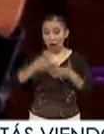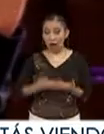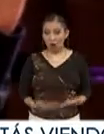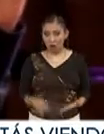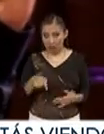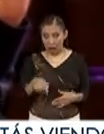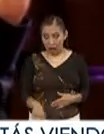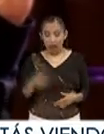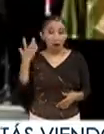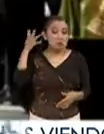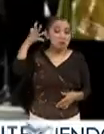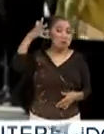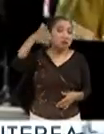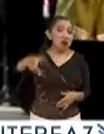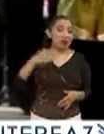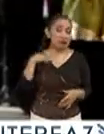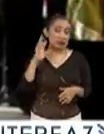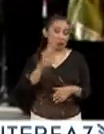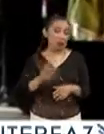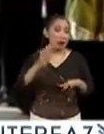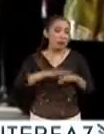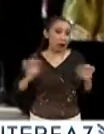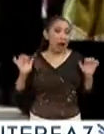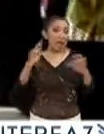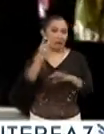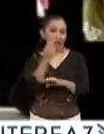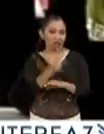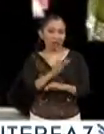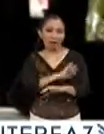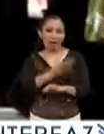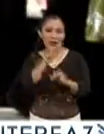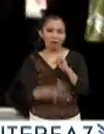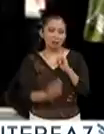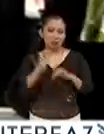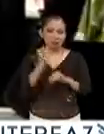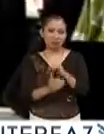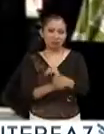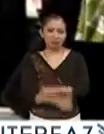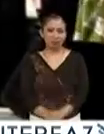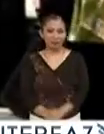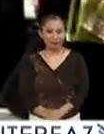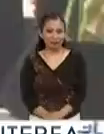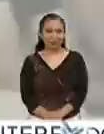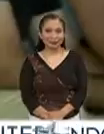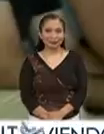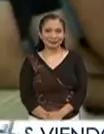hoy y se espera un poco más el día miércoles 25, que será la clausura del mismo.